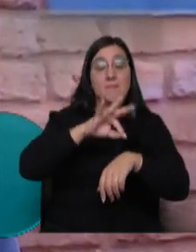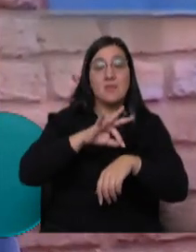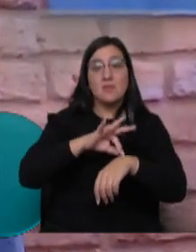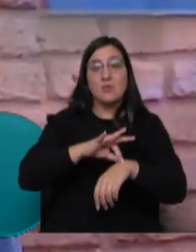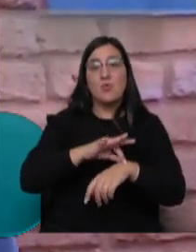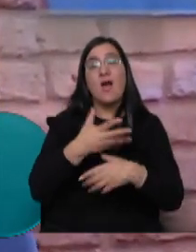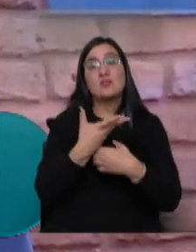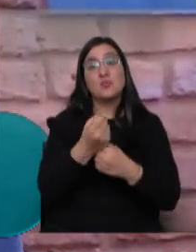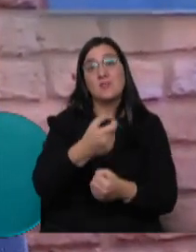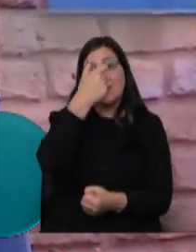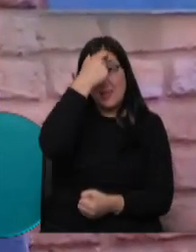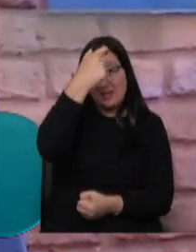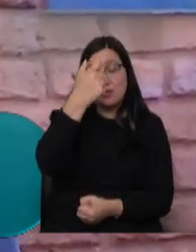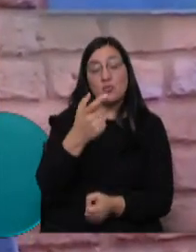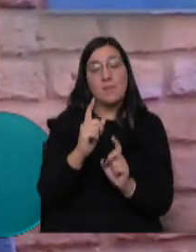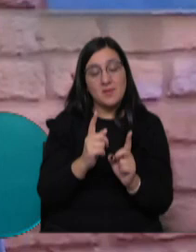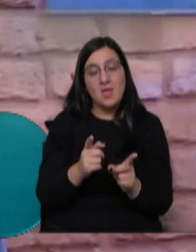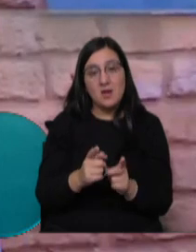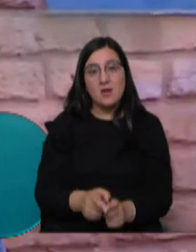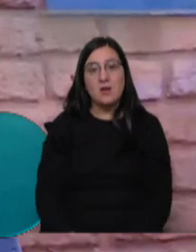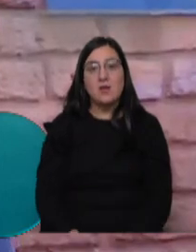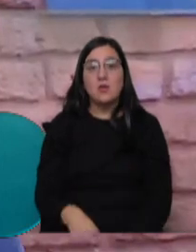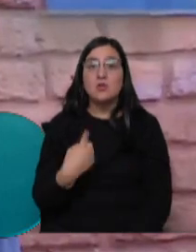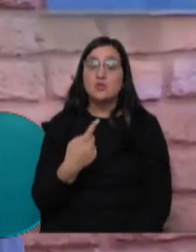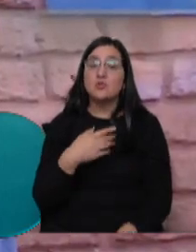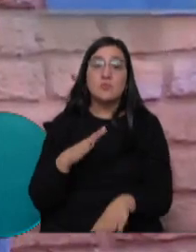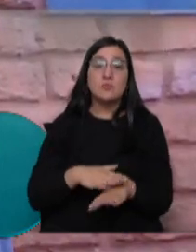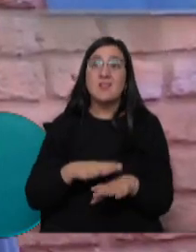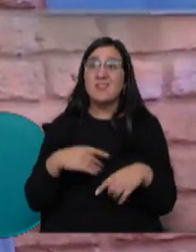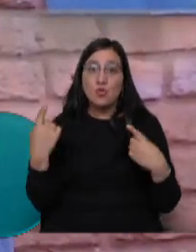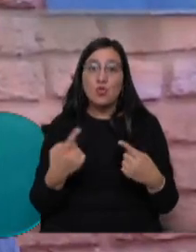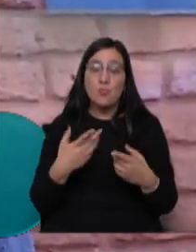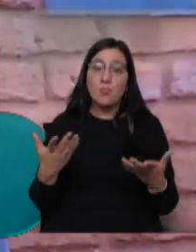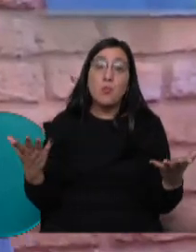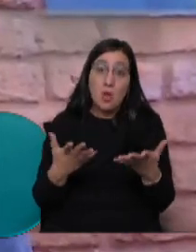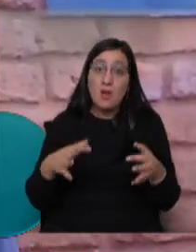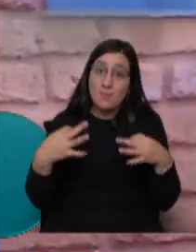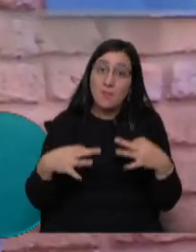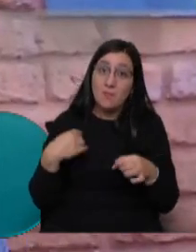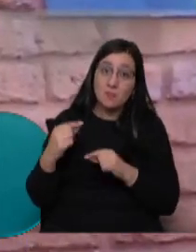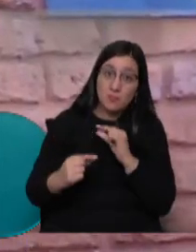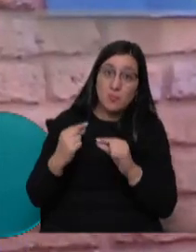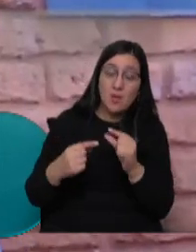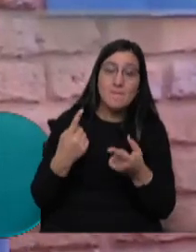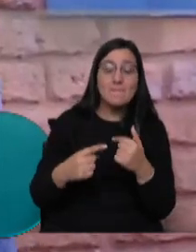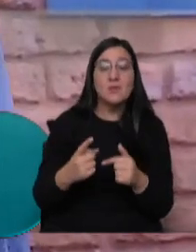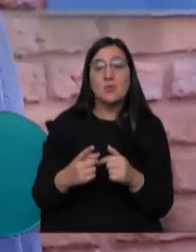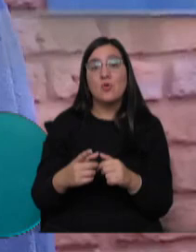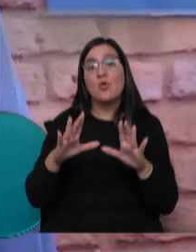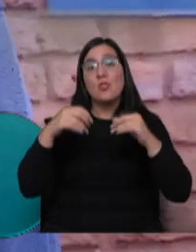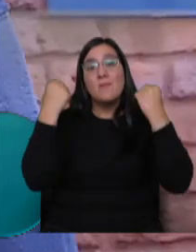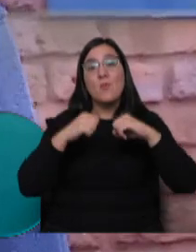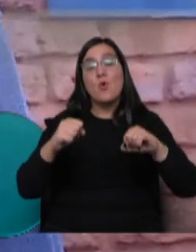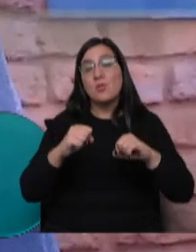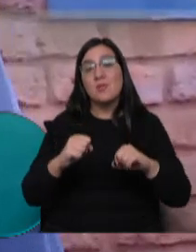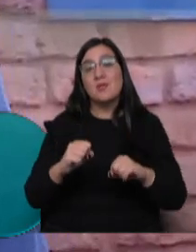tiene que ir un ayudante técnico, tiene que ir el técnico, y bueno, nada, nos encargamos de todo. Por ahora venimos bien. Pero claro, como todo deporte amateur, sobre todo handball